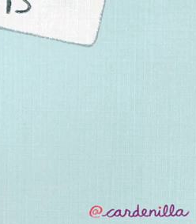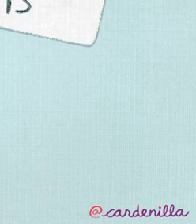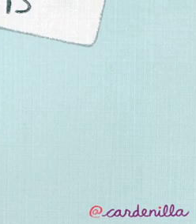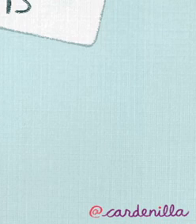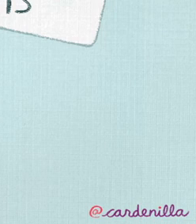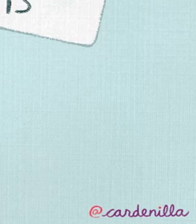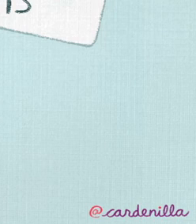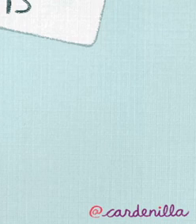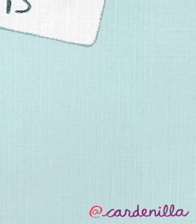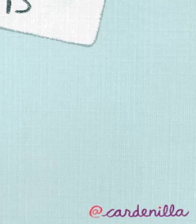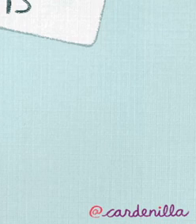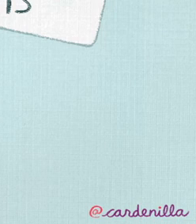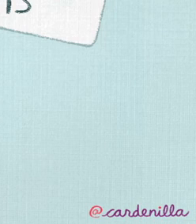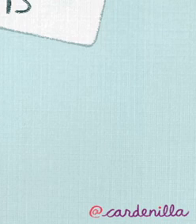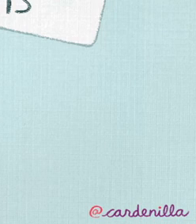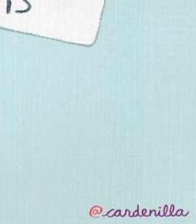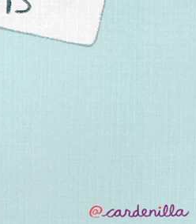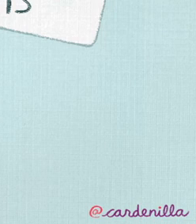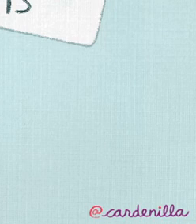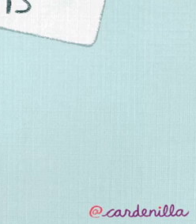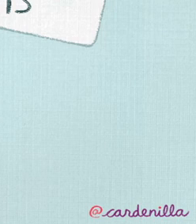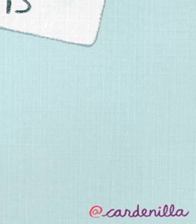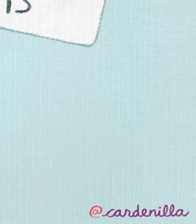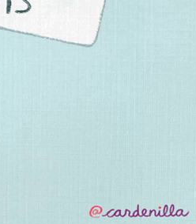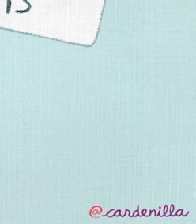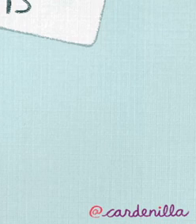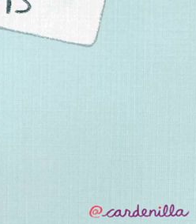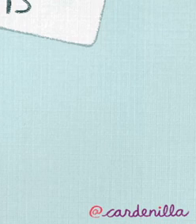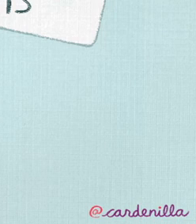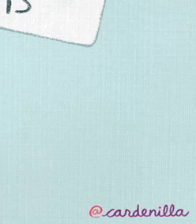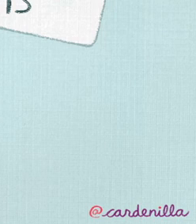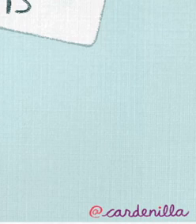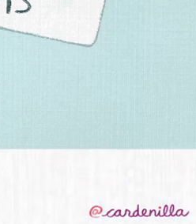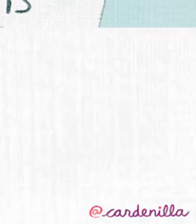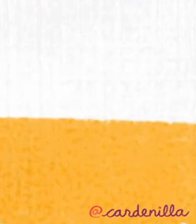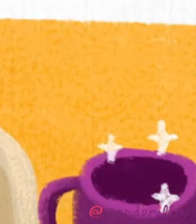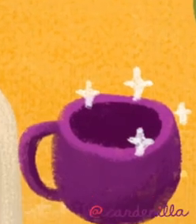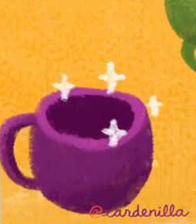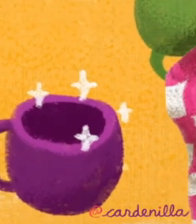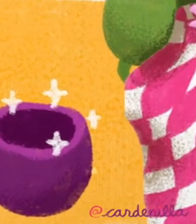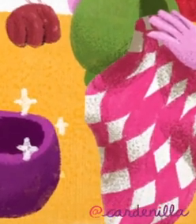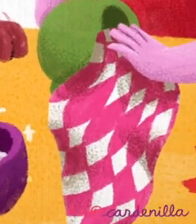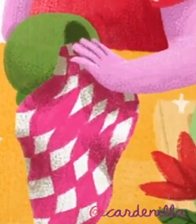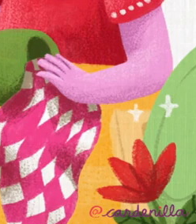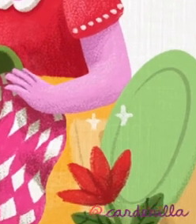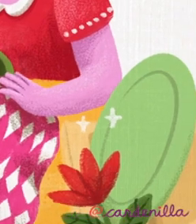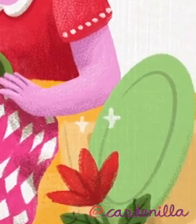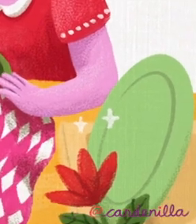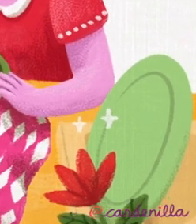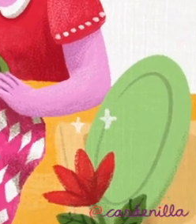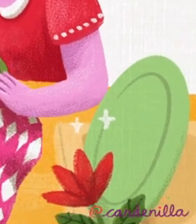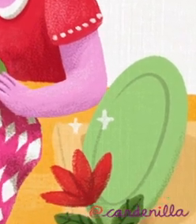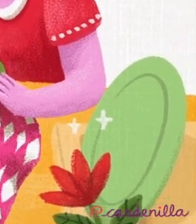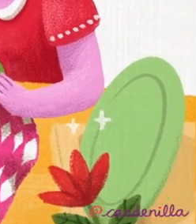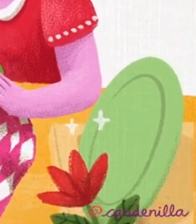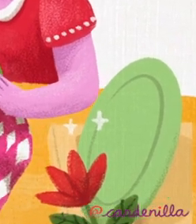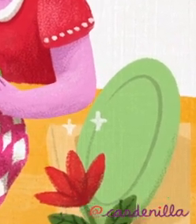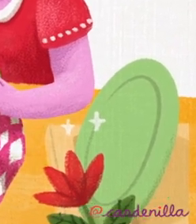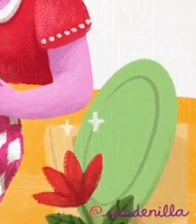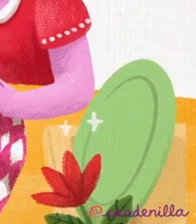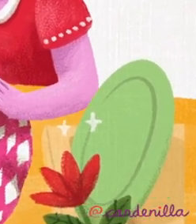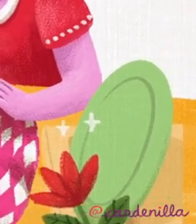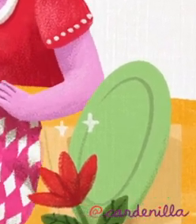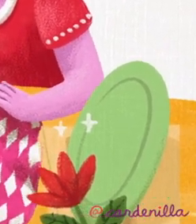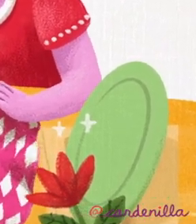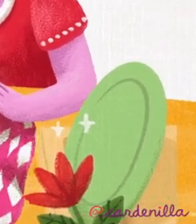predecible. Esto contribuirá a que tus hijos tengan menos ansiedad durante el confinamiento. Organiza un horario de actividades junto a ellos